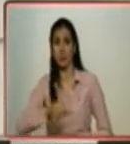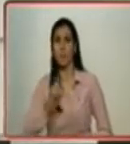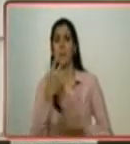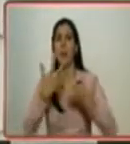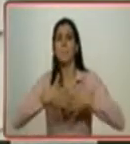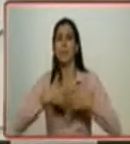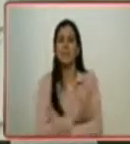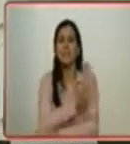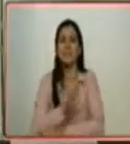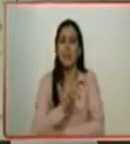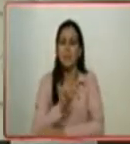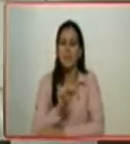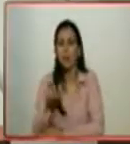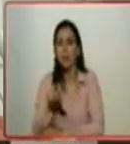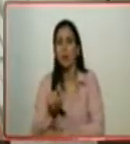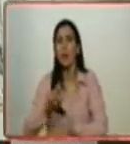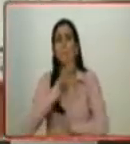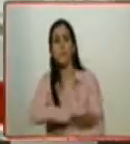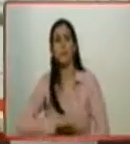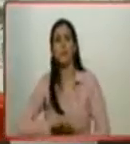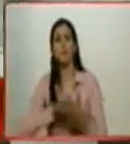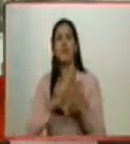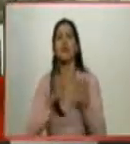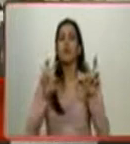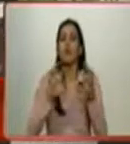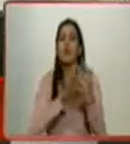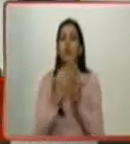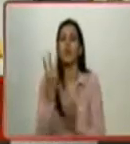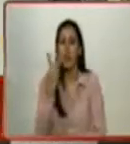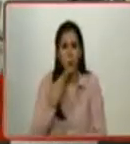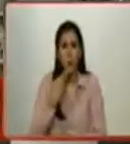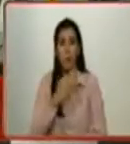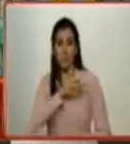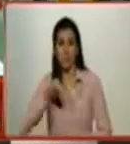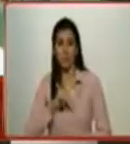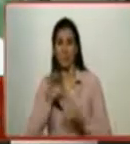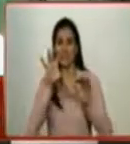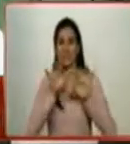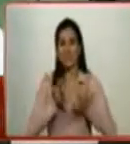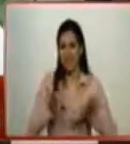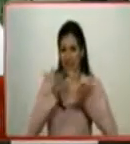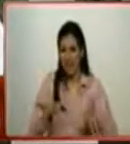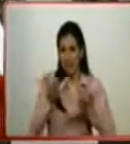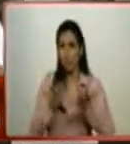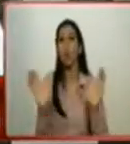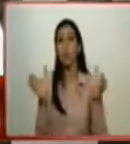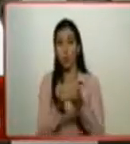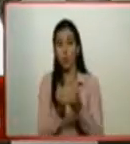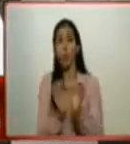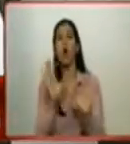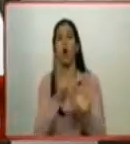de cemento de la Gran Misión Barrio Nuevo, Barrio Tricolor, fue visitada por los integrantes de la Secretaría de la Comisión Mixta de Alto Nivel entre